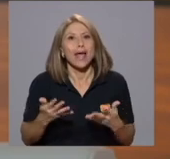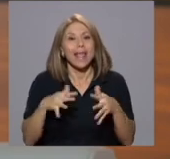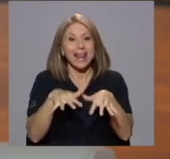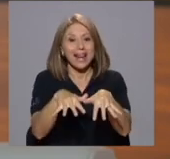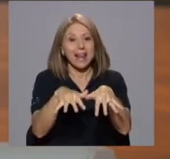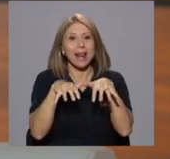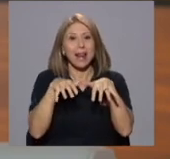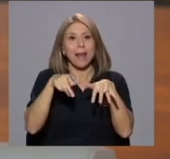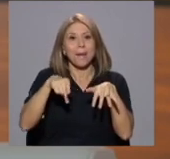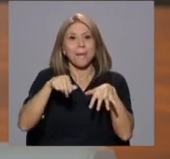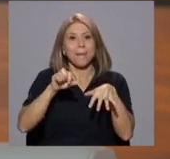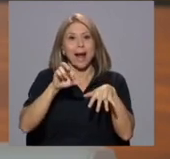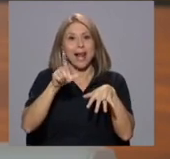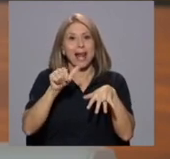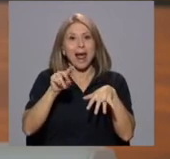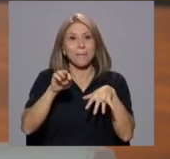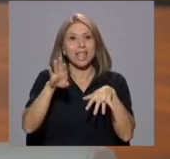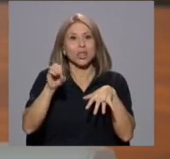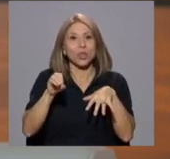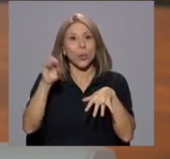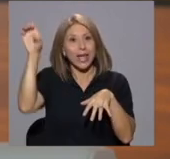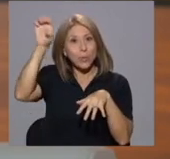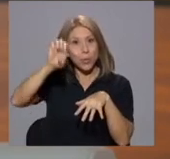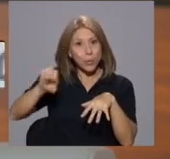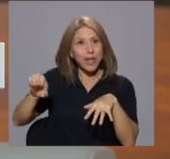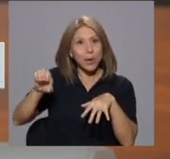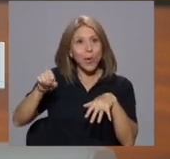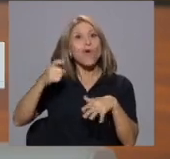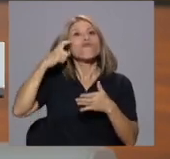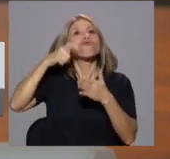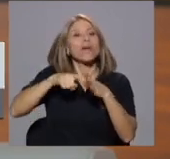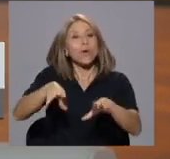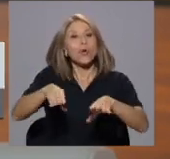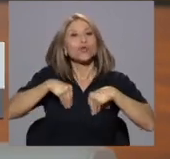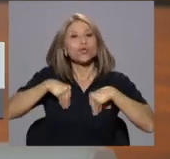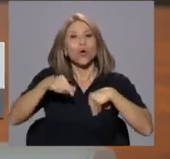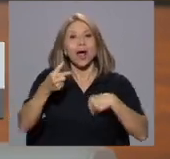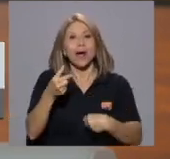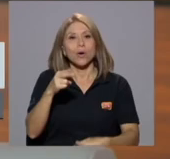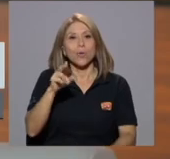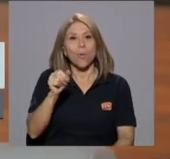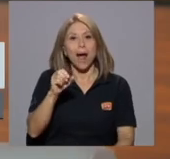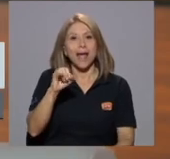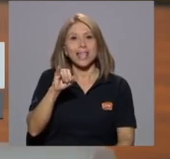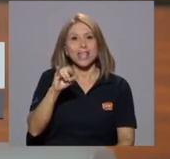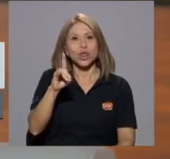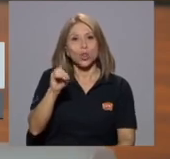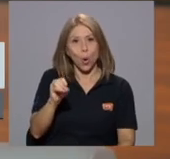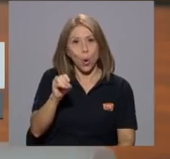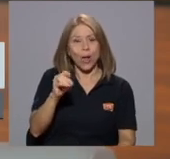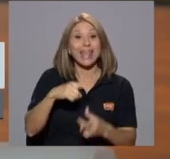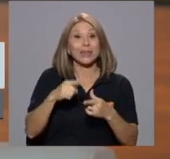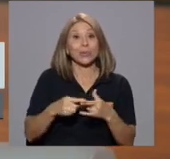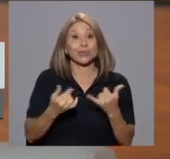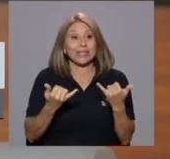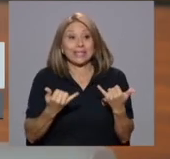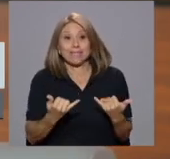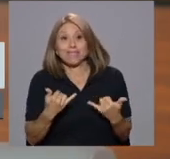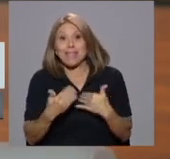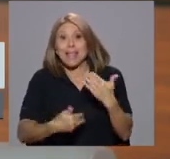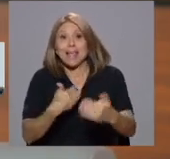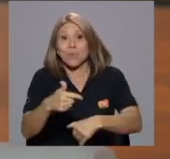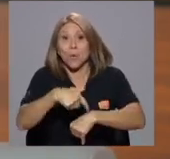el Parlamento Europeo no es cualquier cosa, reconoció a Guaidó. Entonces, en este contexto, yo creo que llegado el momento, los militares no se